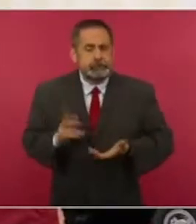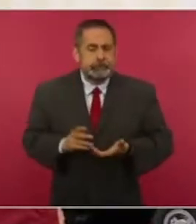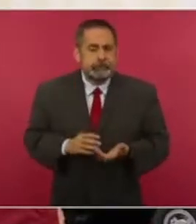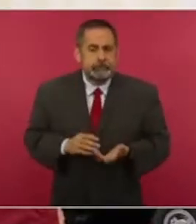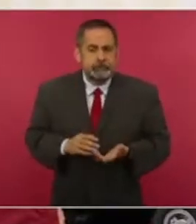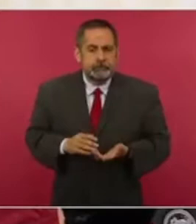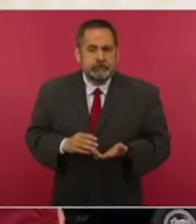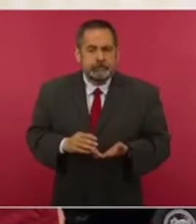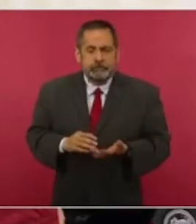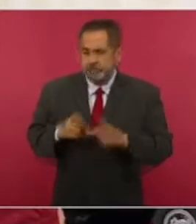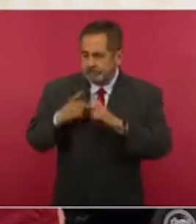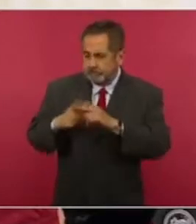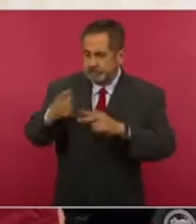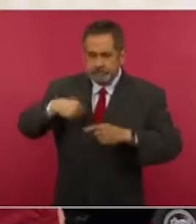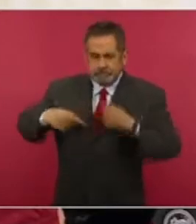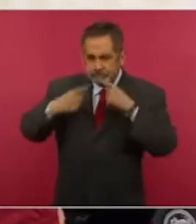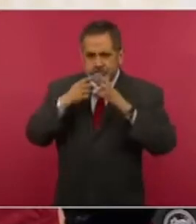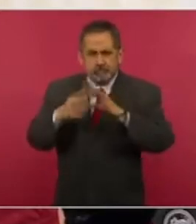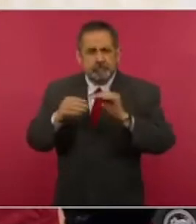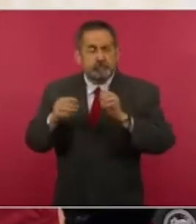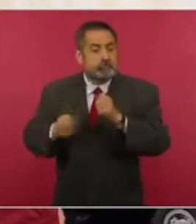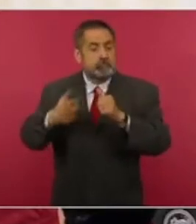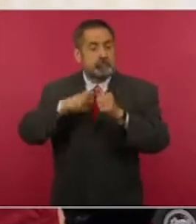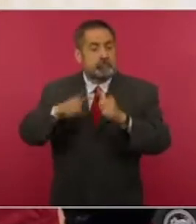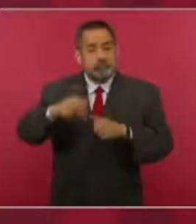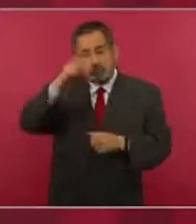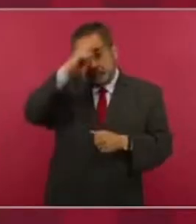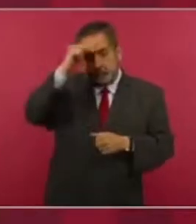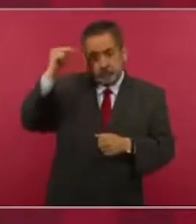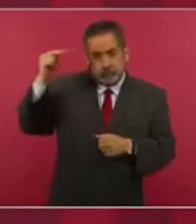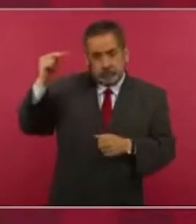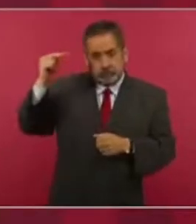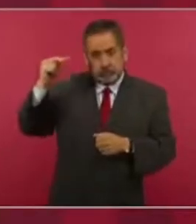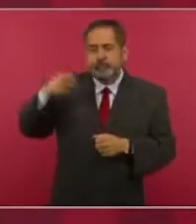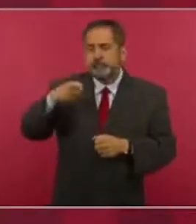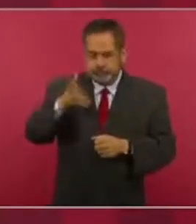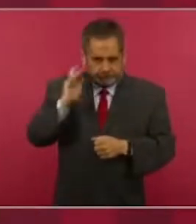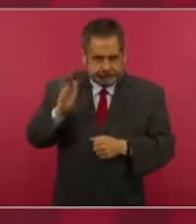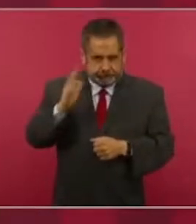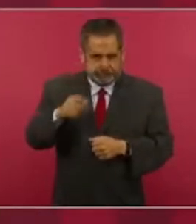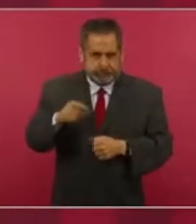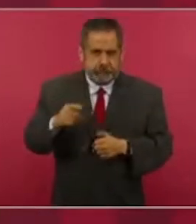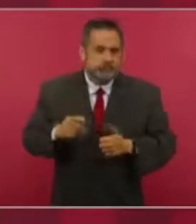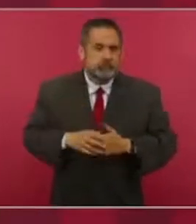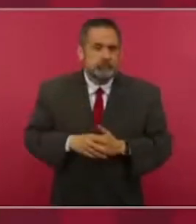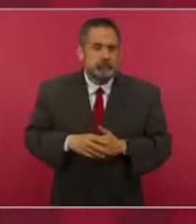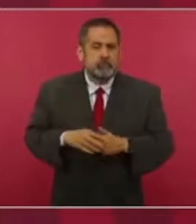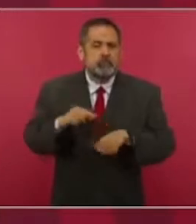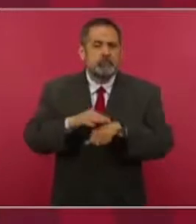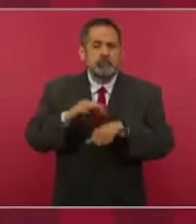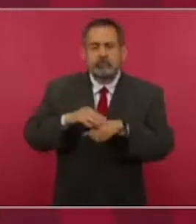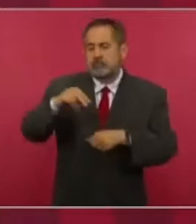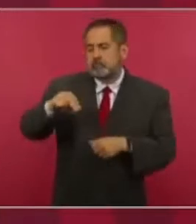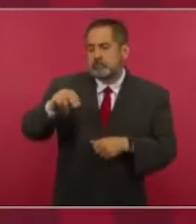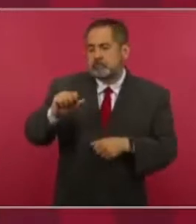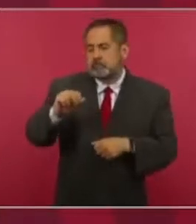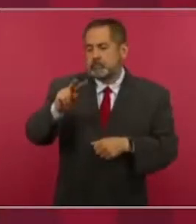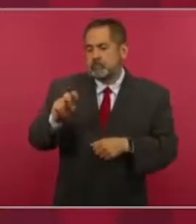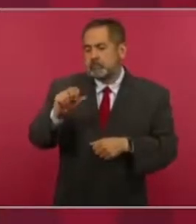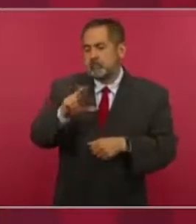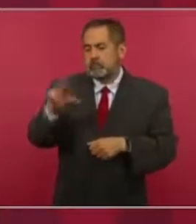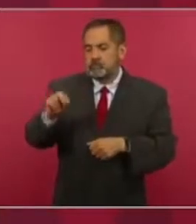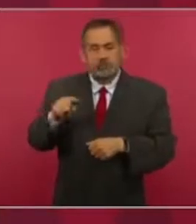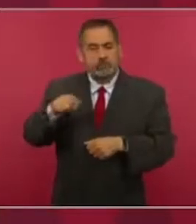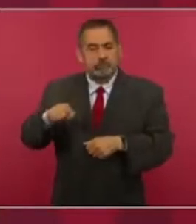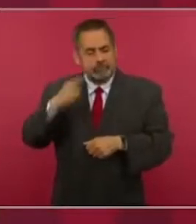de todas maneras, empezamos ya con Nayarit, Ahí el doctor Navarro